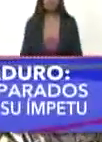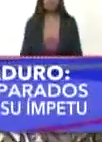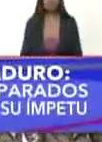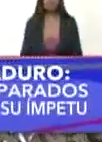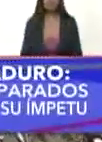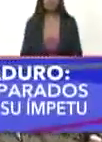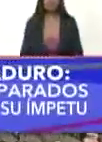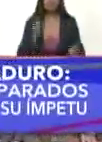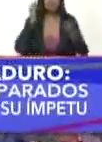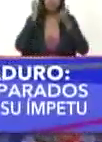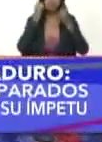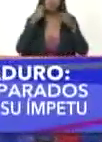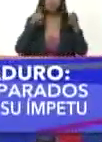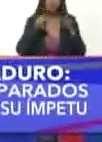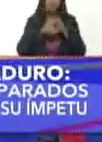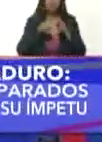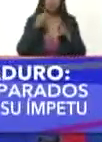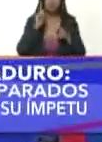celebrar